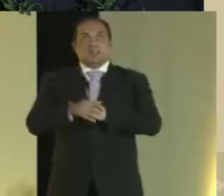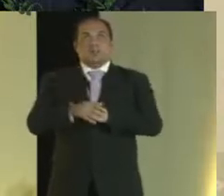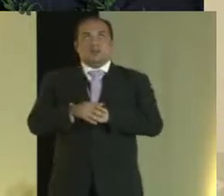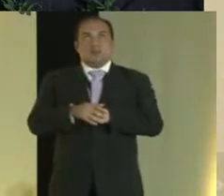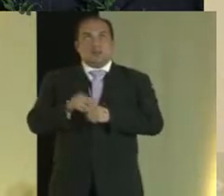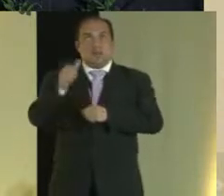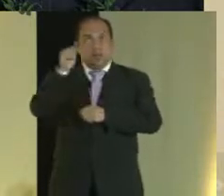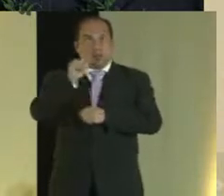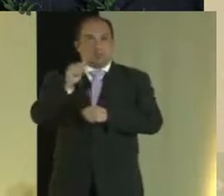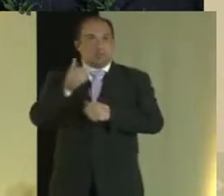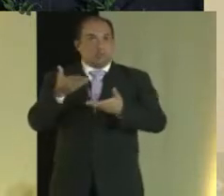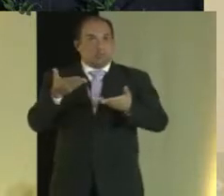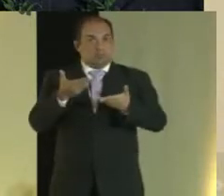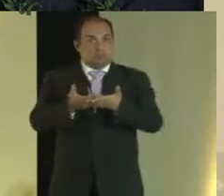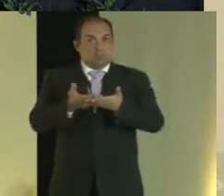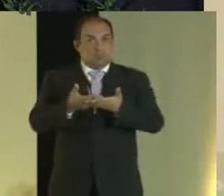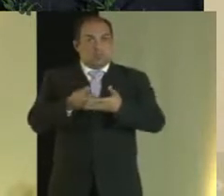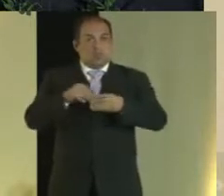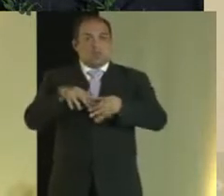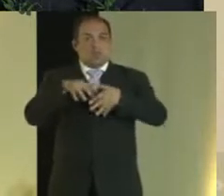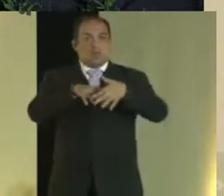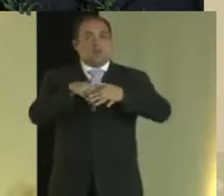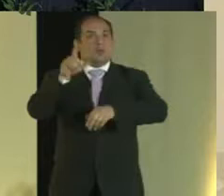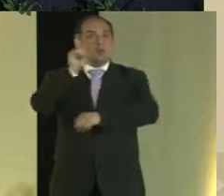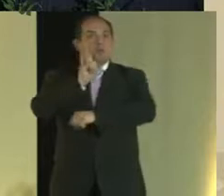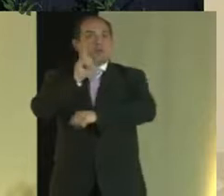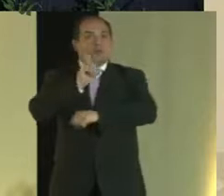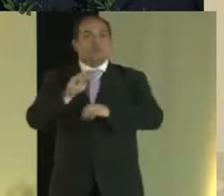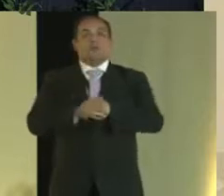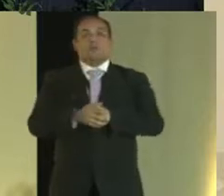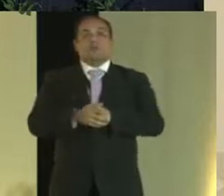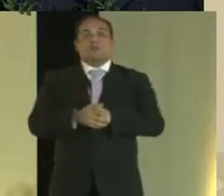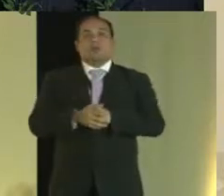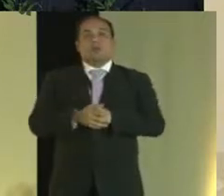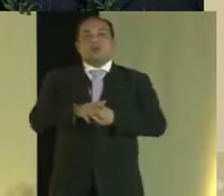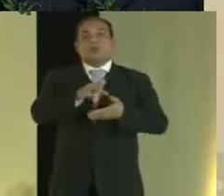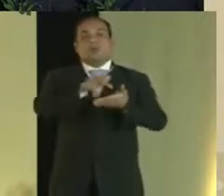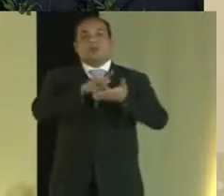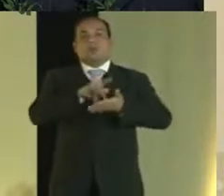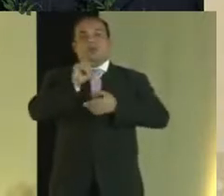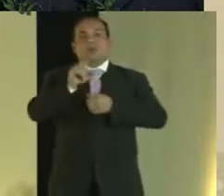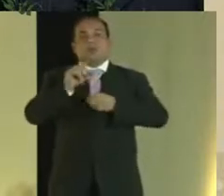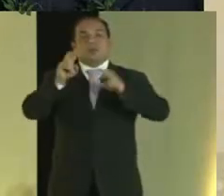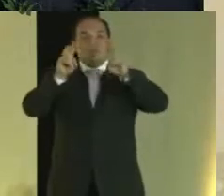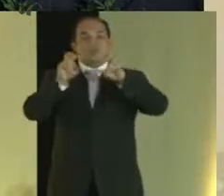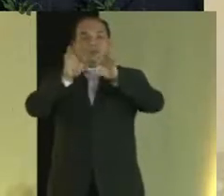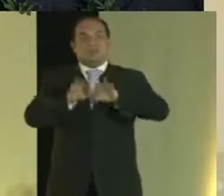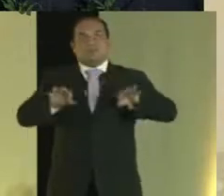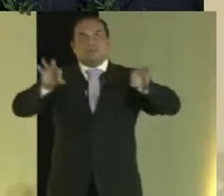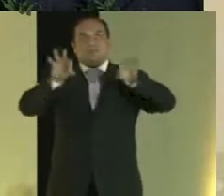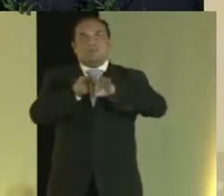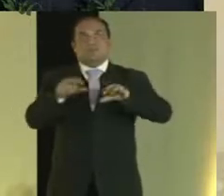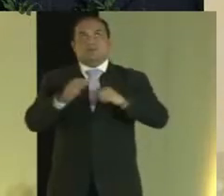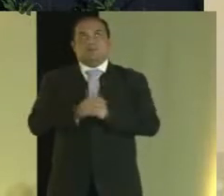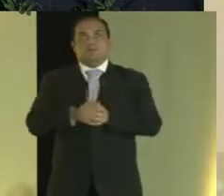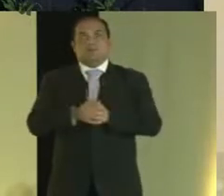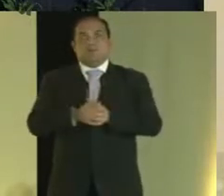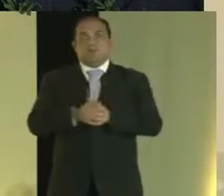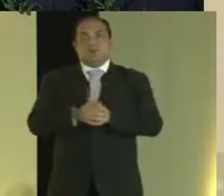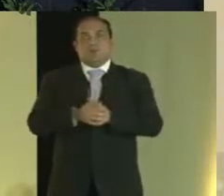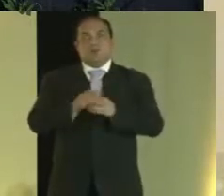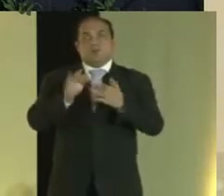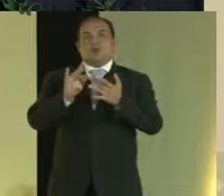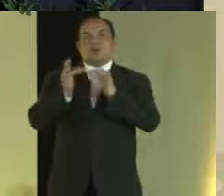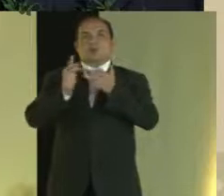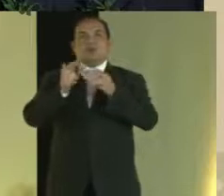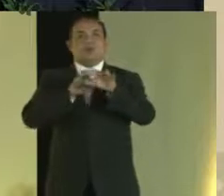estado presente en el movimiento de mujeres y nos ha aportado también temas muy importantes respecto a la mujer trabajadora